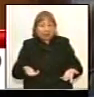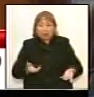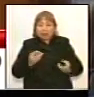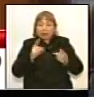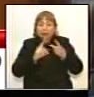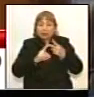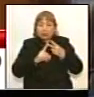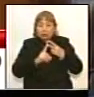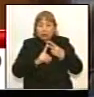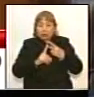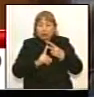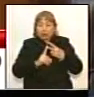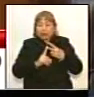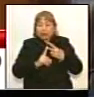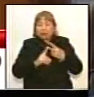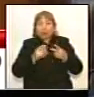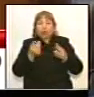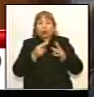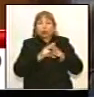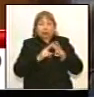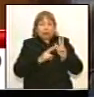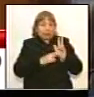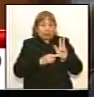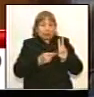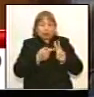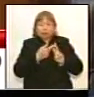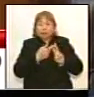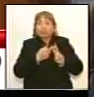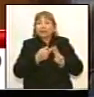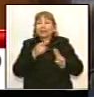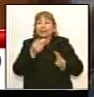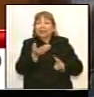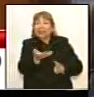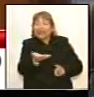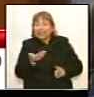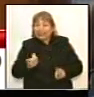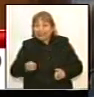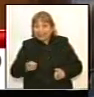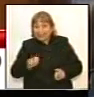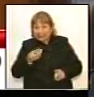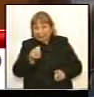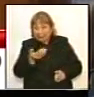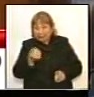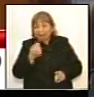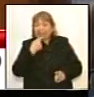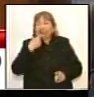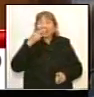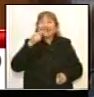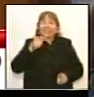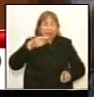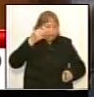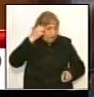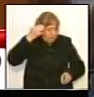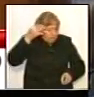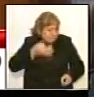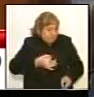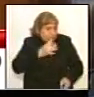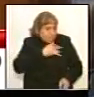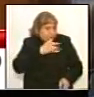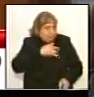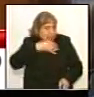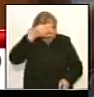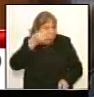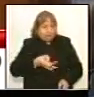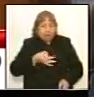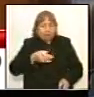segundo lugar, otro requisito es de que el que recibe debe ser consciente,